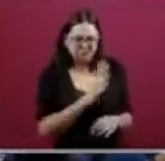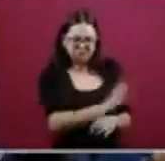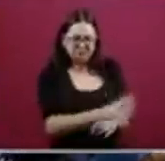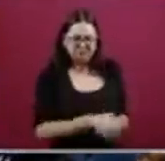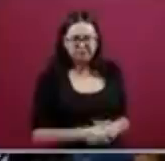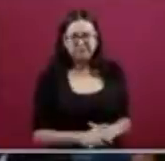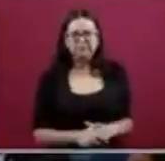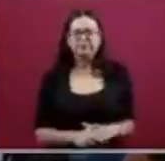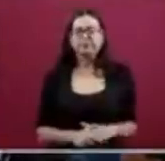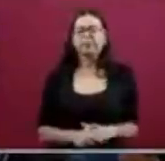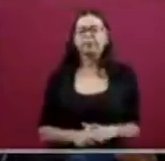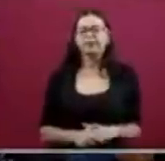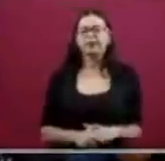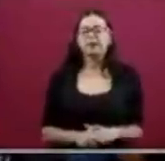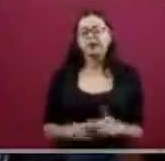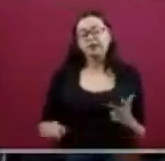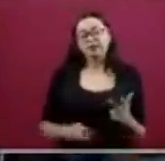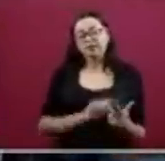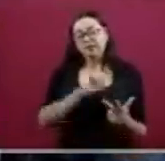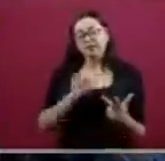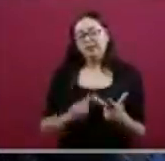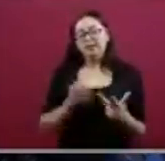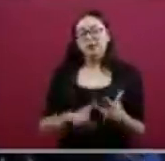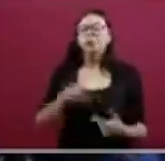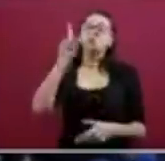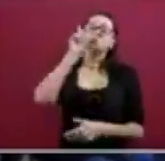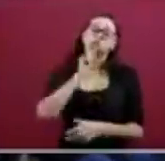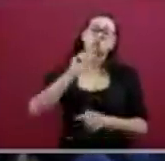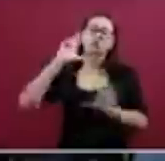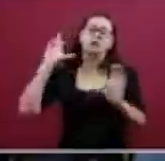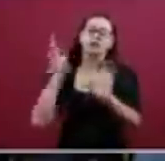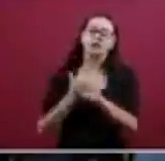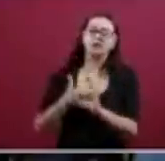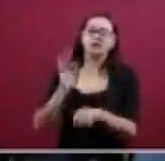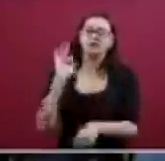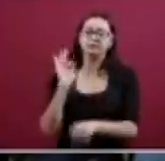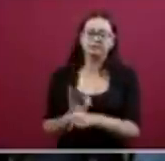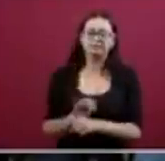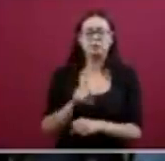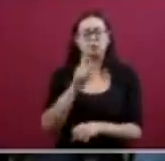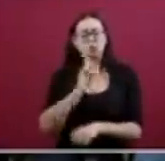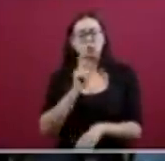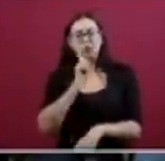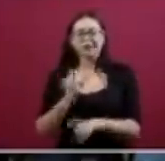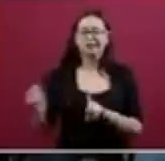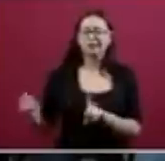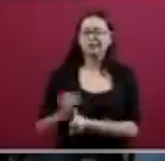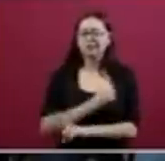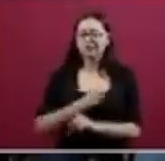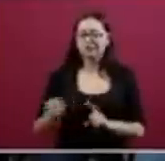Sobre tu pregunta sobre los refugios de mujeres afectadas, maltratadas,